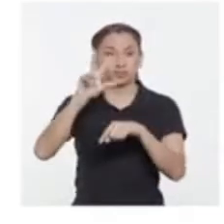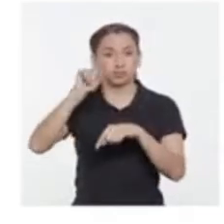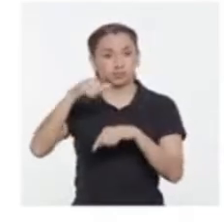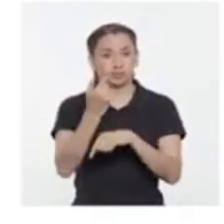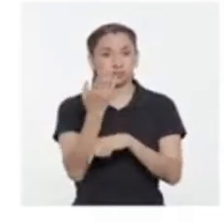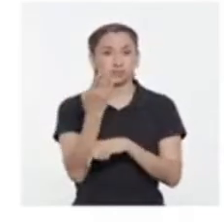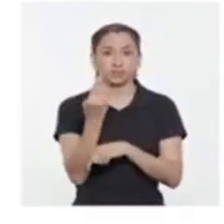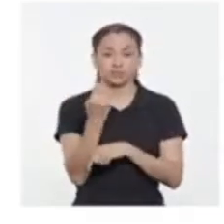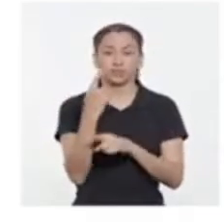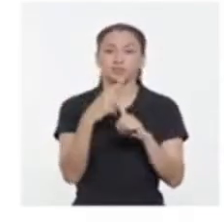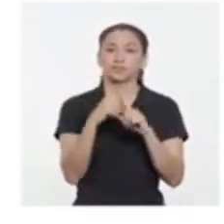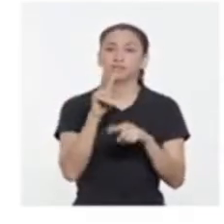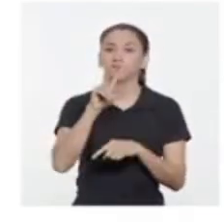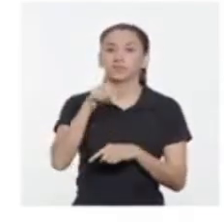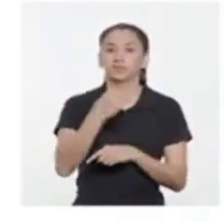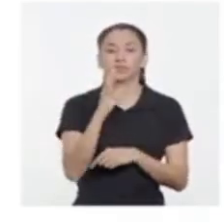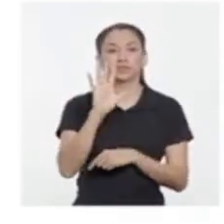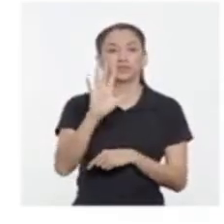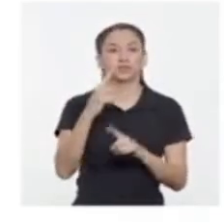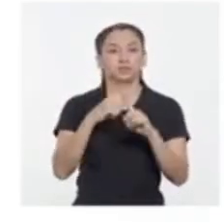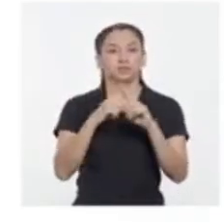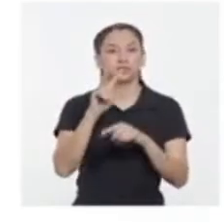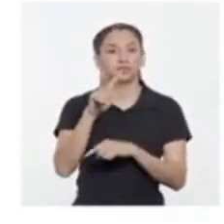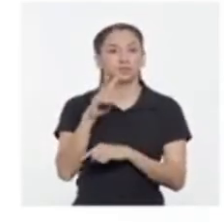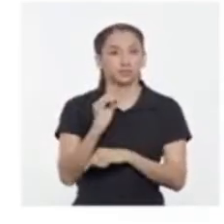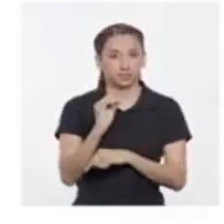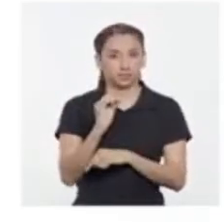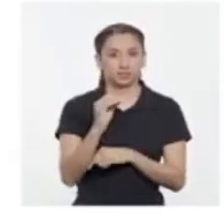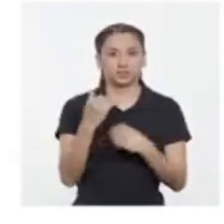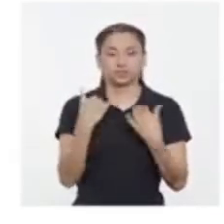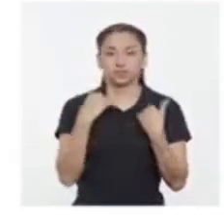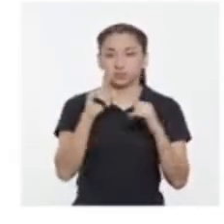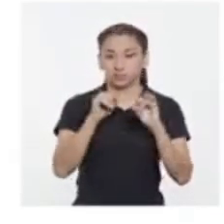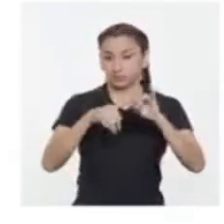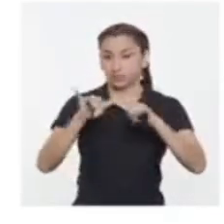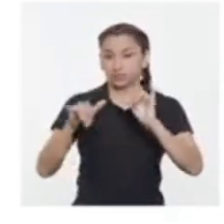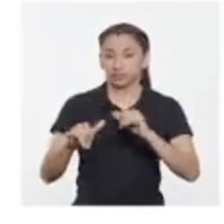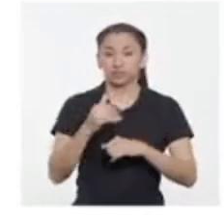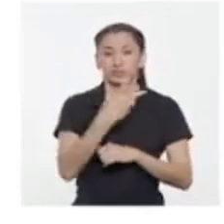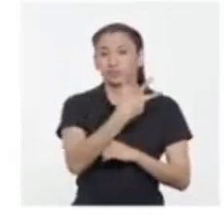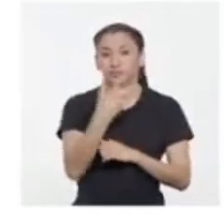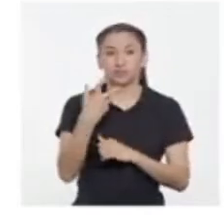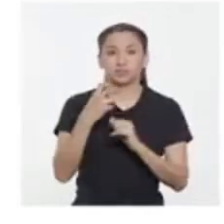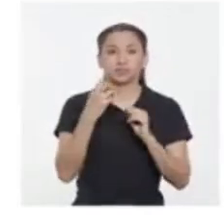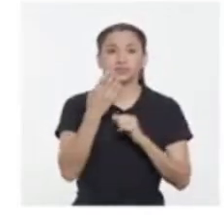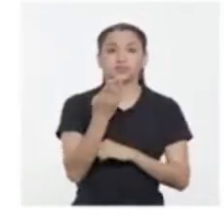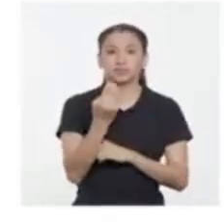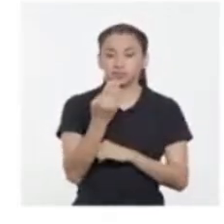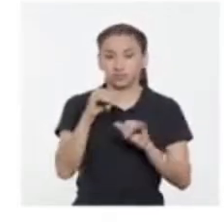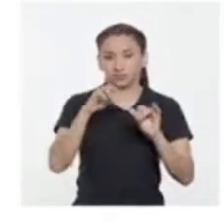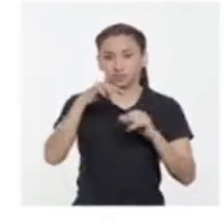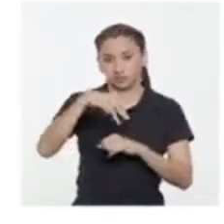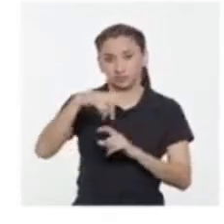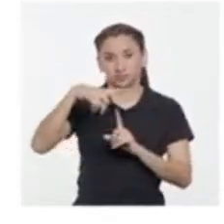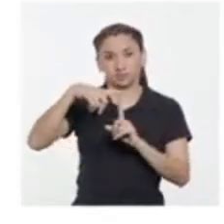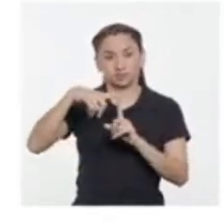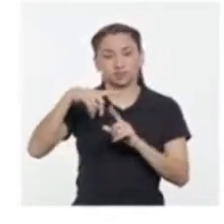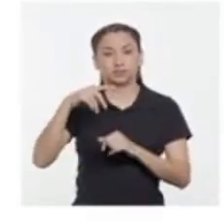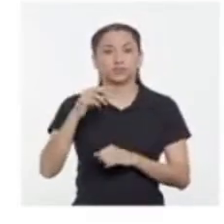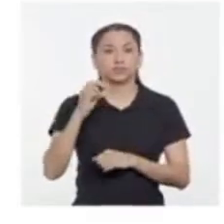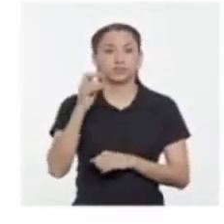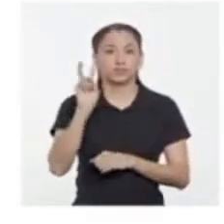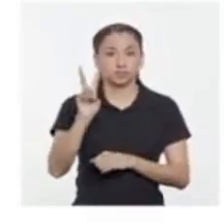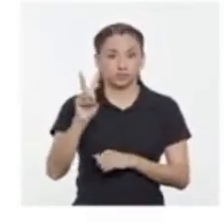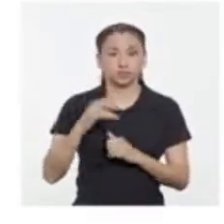por 3,14 por 2,5 por 20, que resulta un área lateral igual a 314 metros